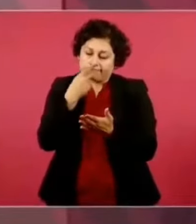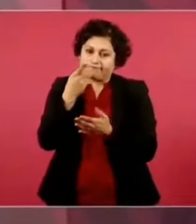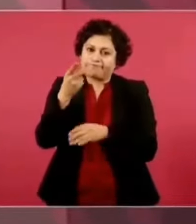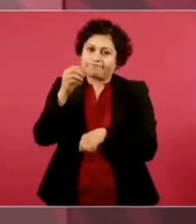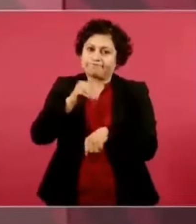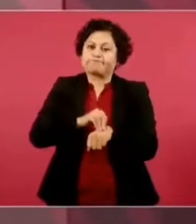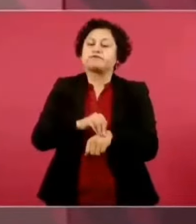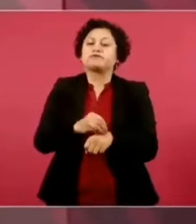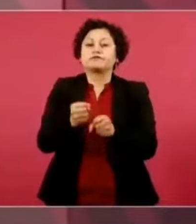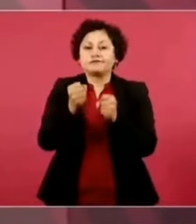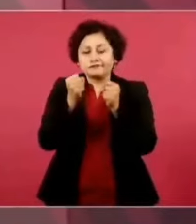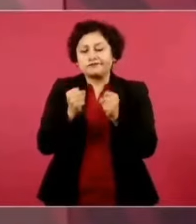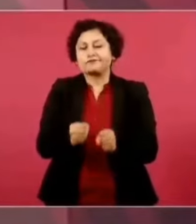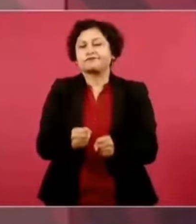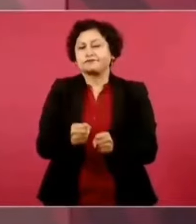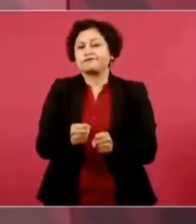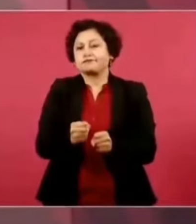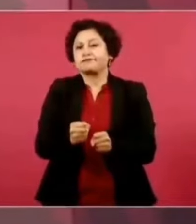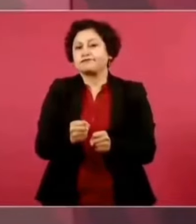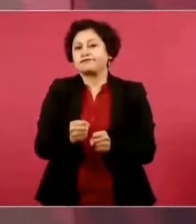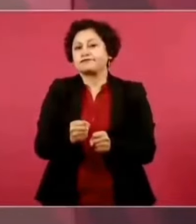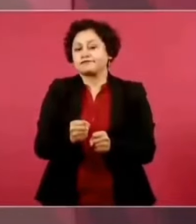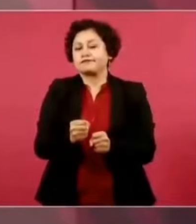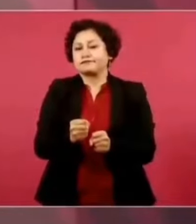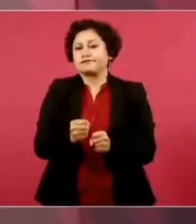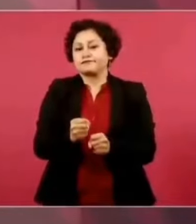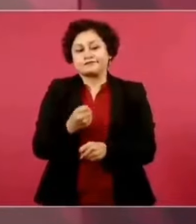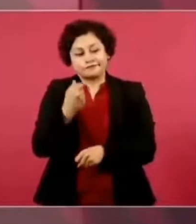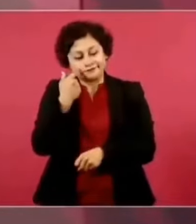de que el que mandaba